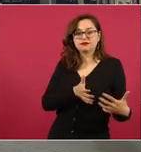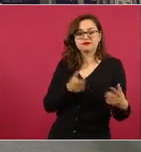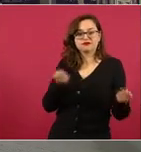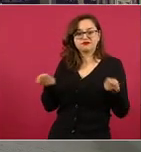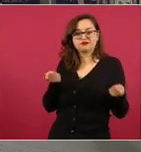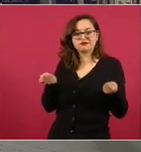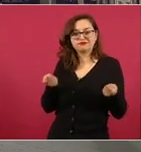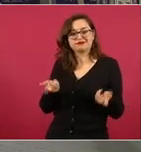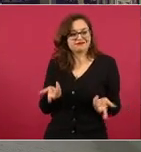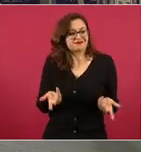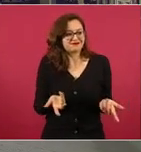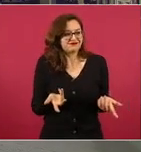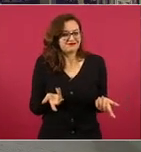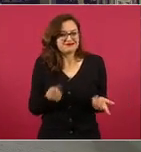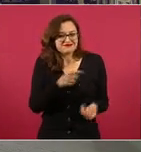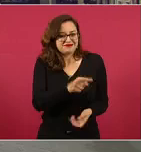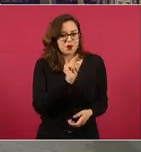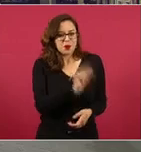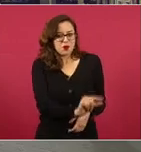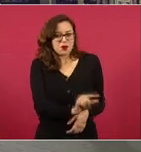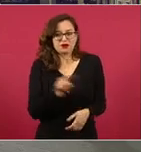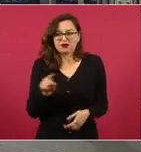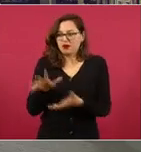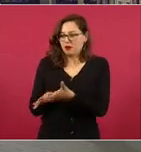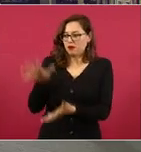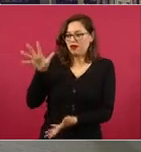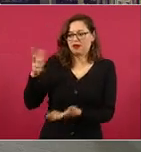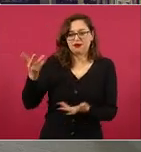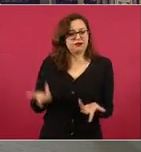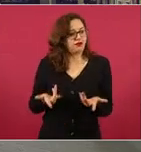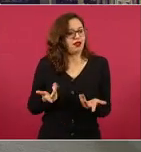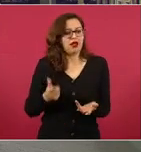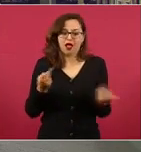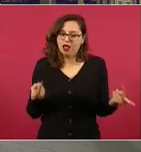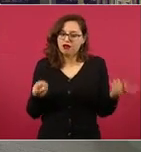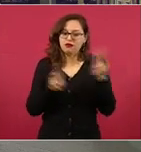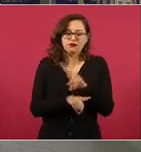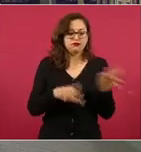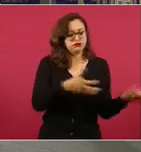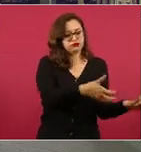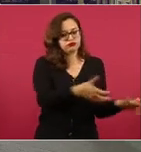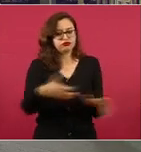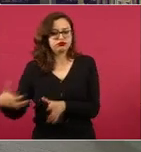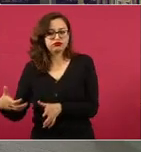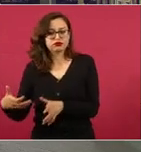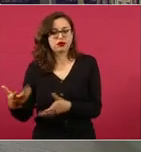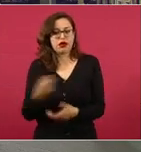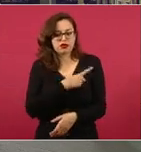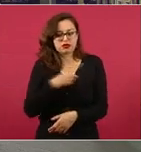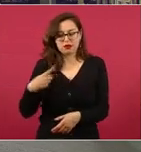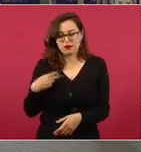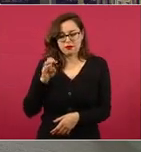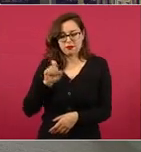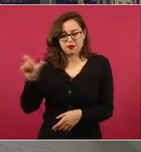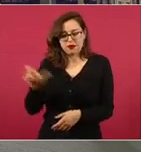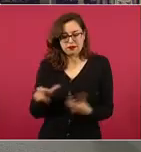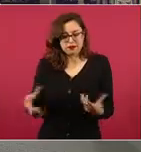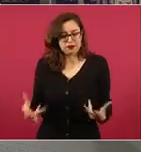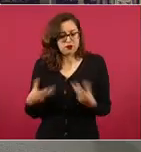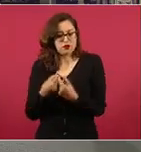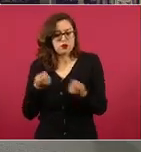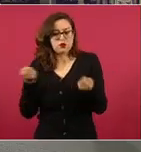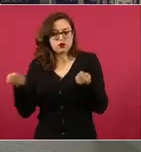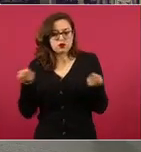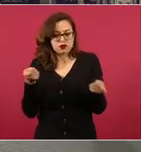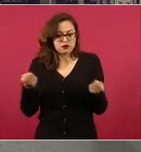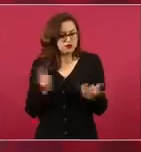El que les fue concesionado a ellos, como el de Pemex, y